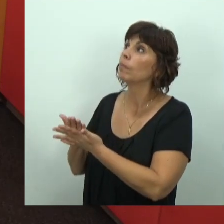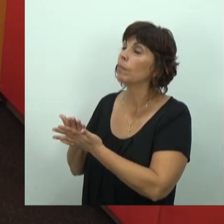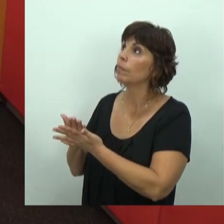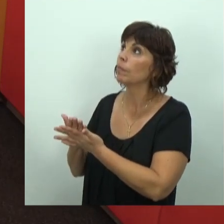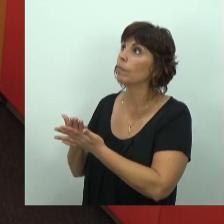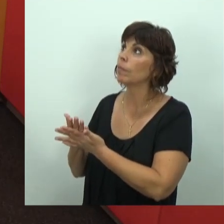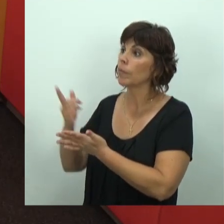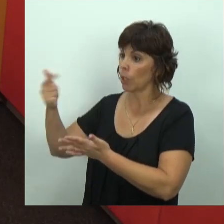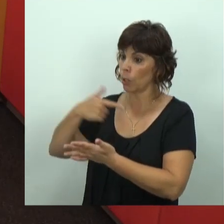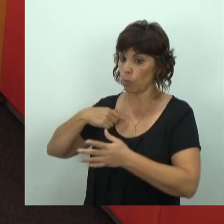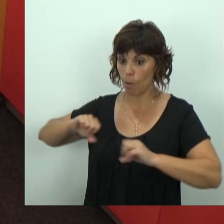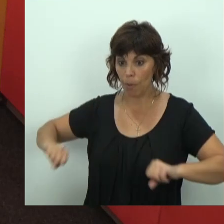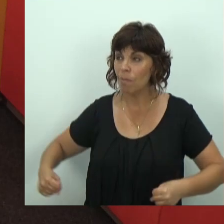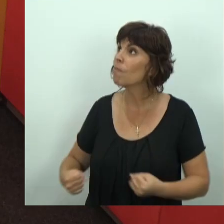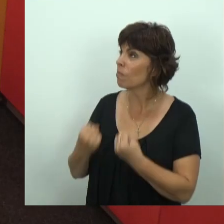que tú me salves.